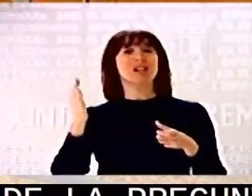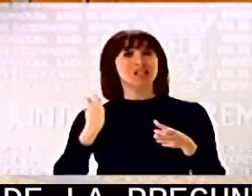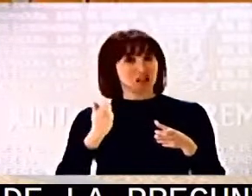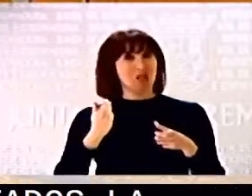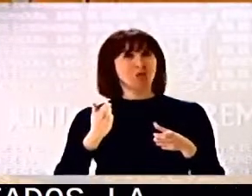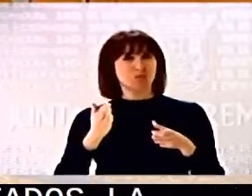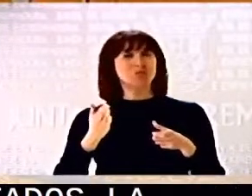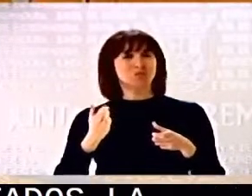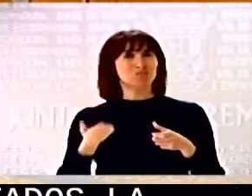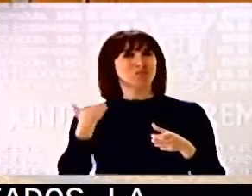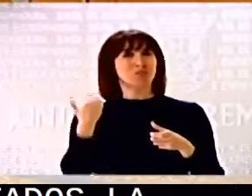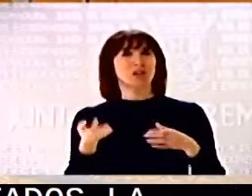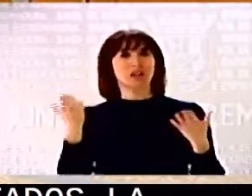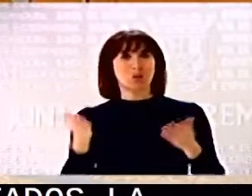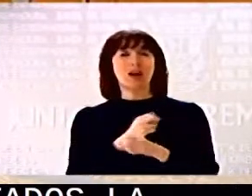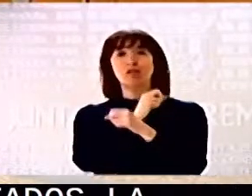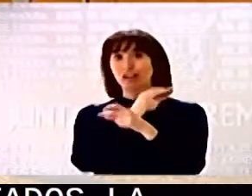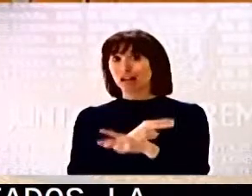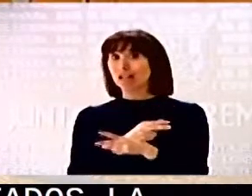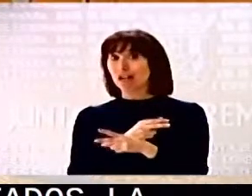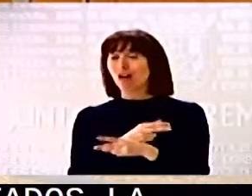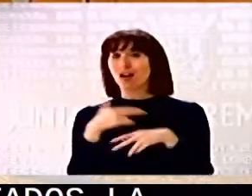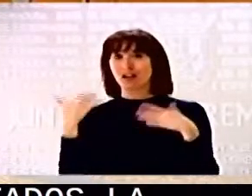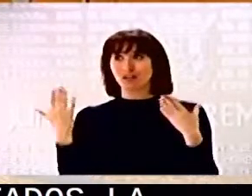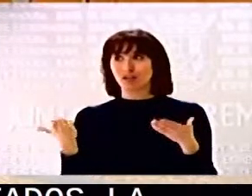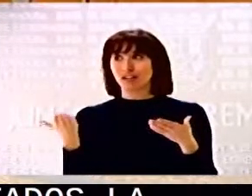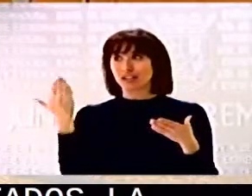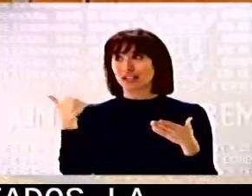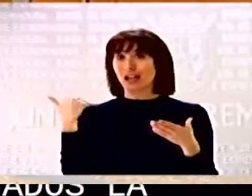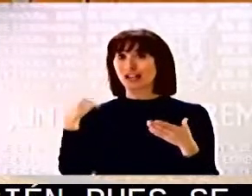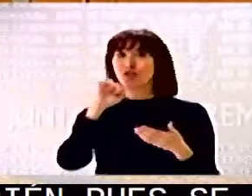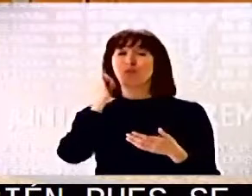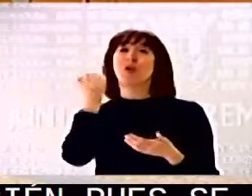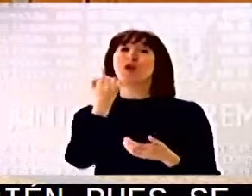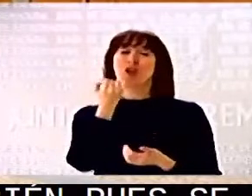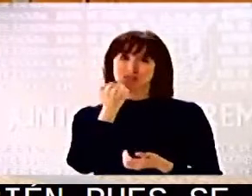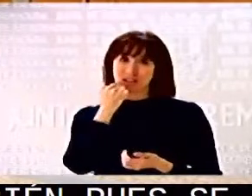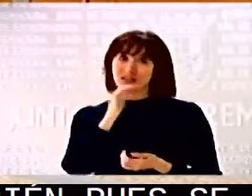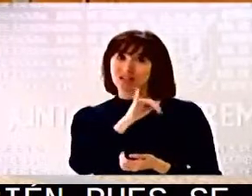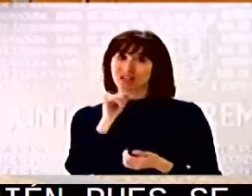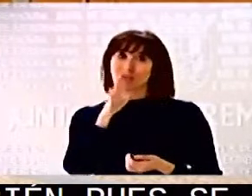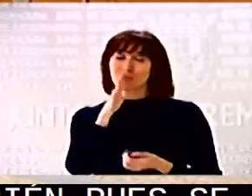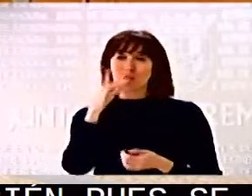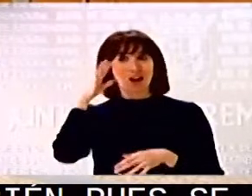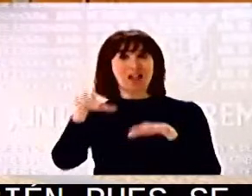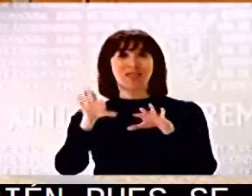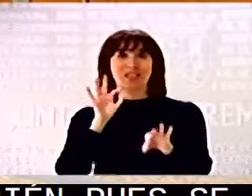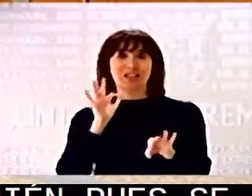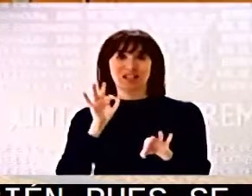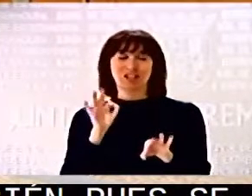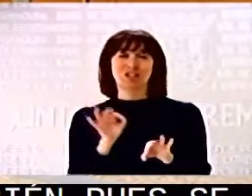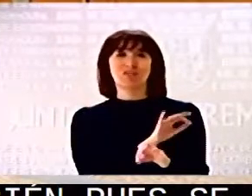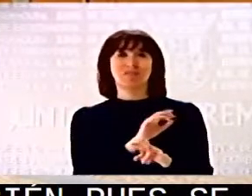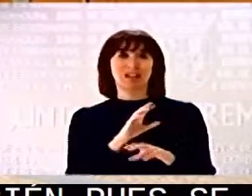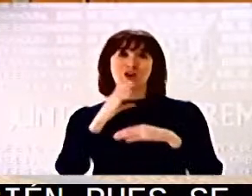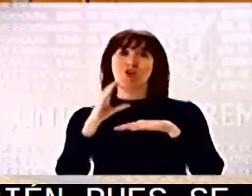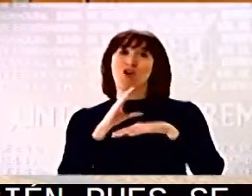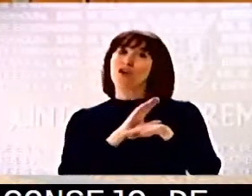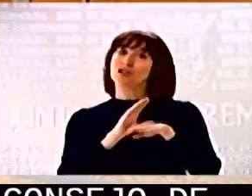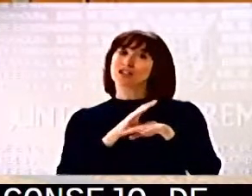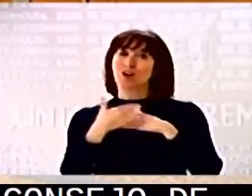hostelería, evidentemente, que ayer también pues se quejaban de la decisión tomada por el Consejo de